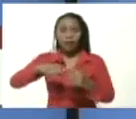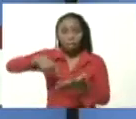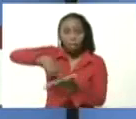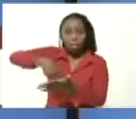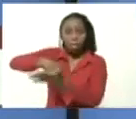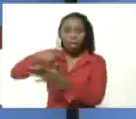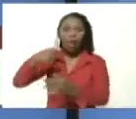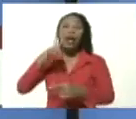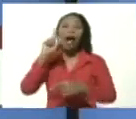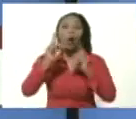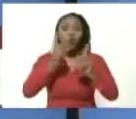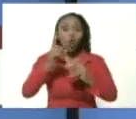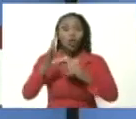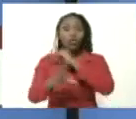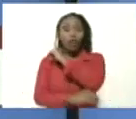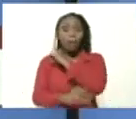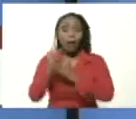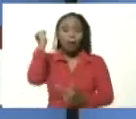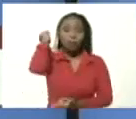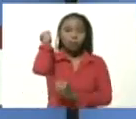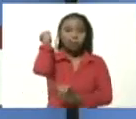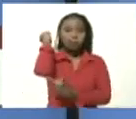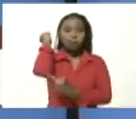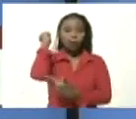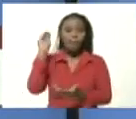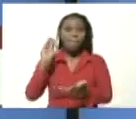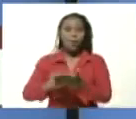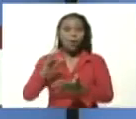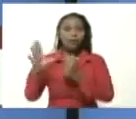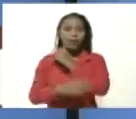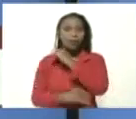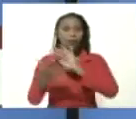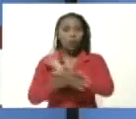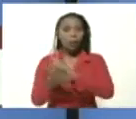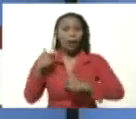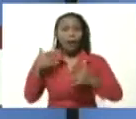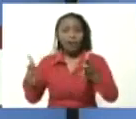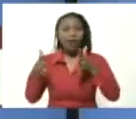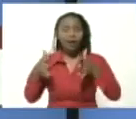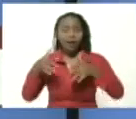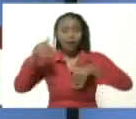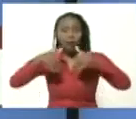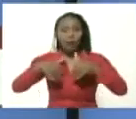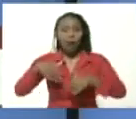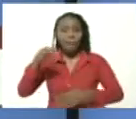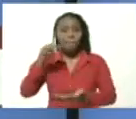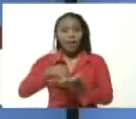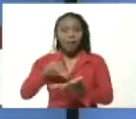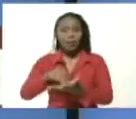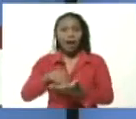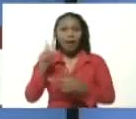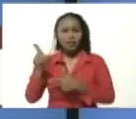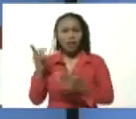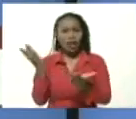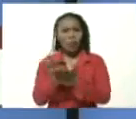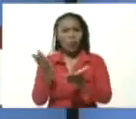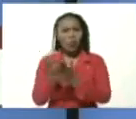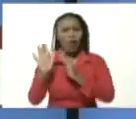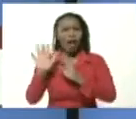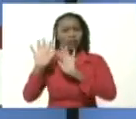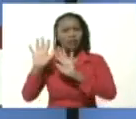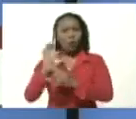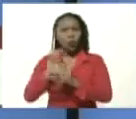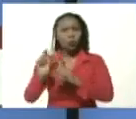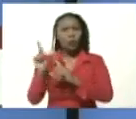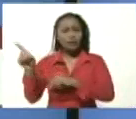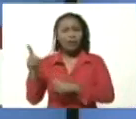el codo, ponía Enrique Mendoza, para ganar elecciones en Miranda. Son las escuelas que ellos tienen. Las